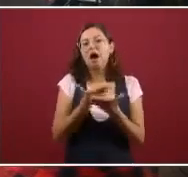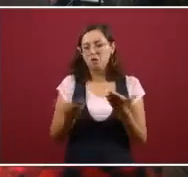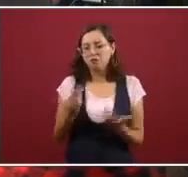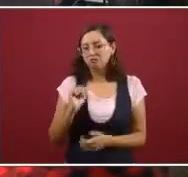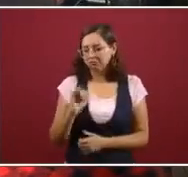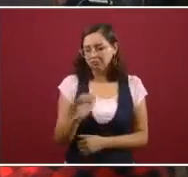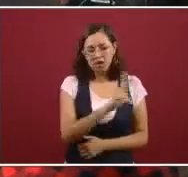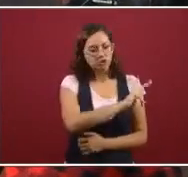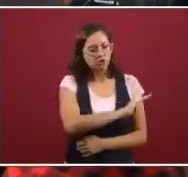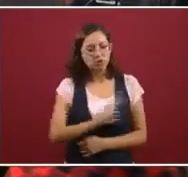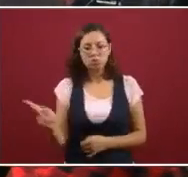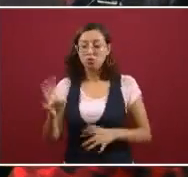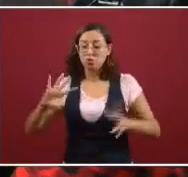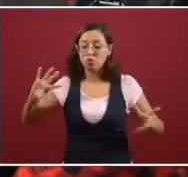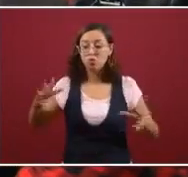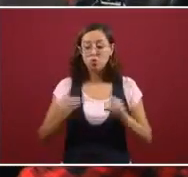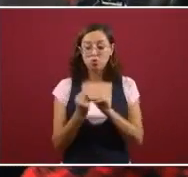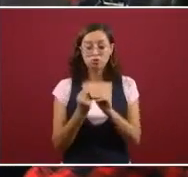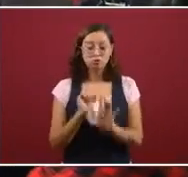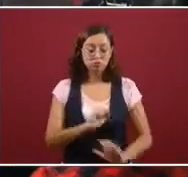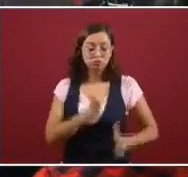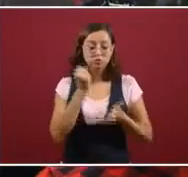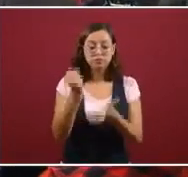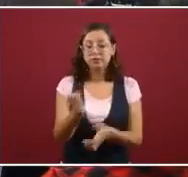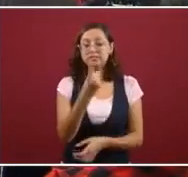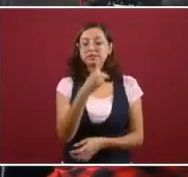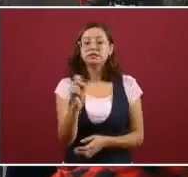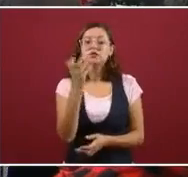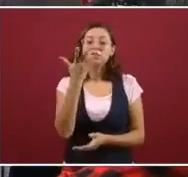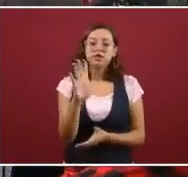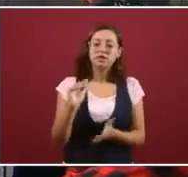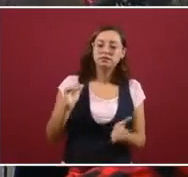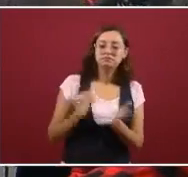millones. Si nosotros